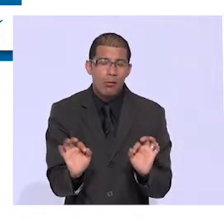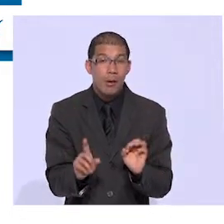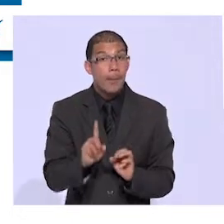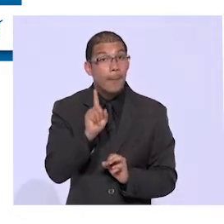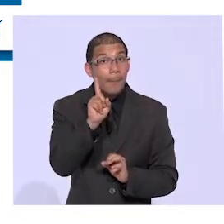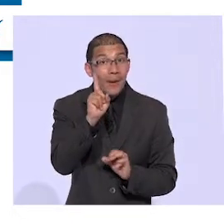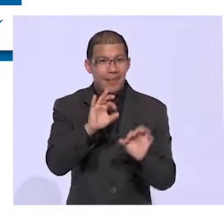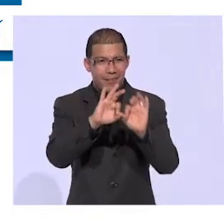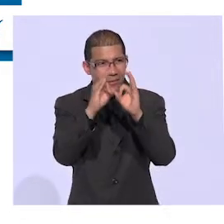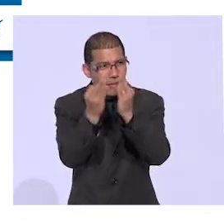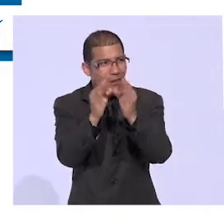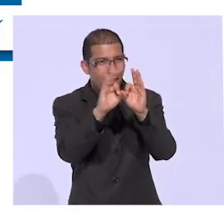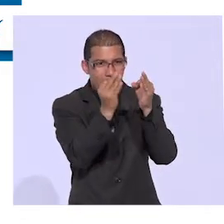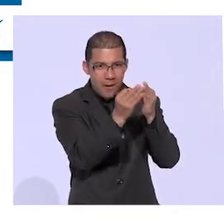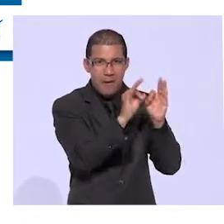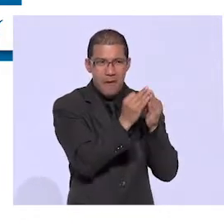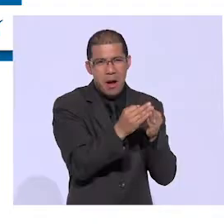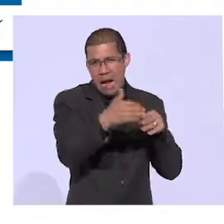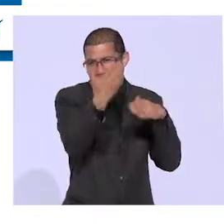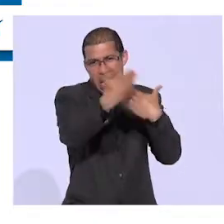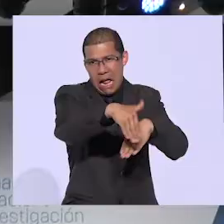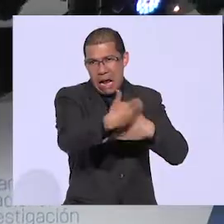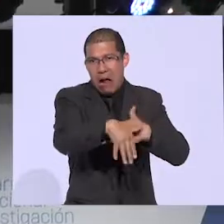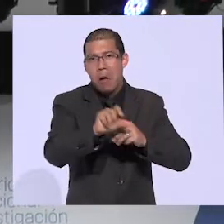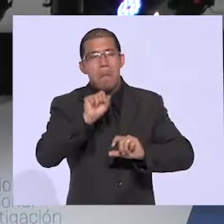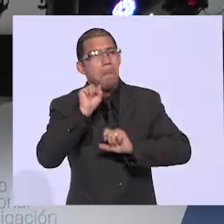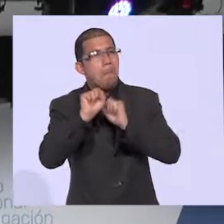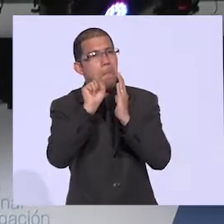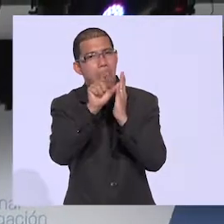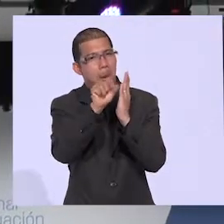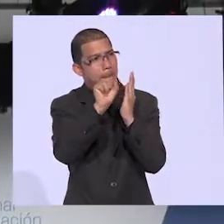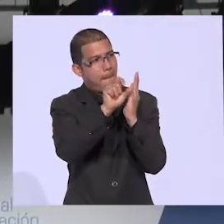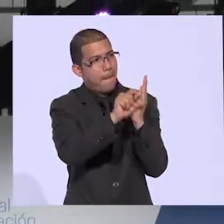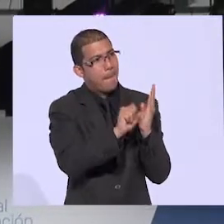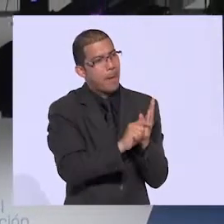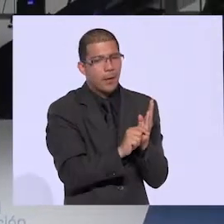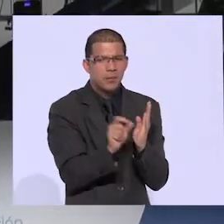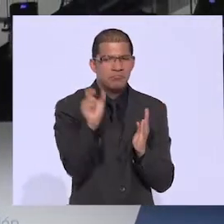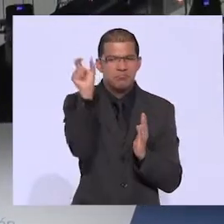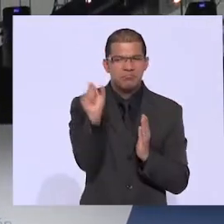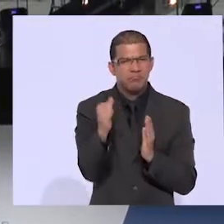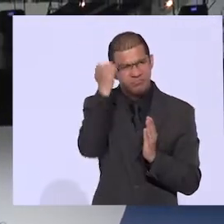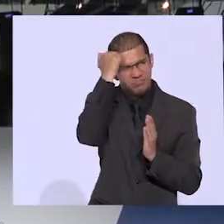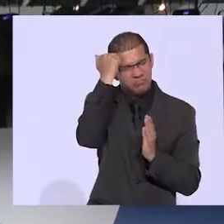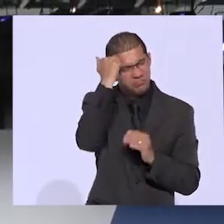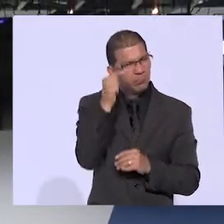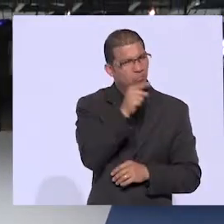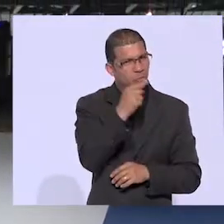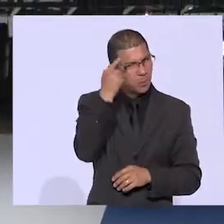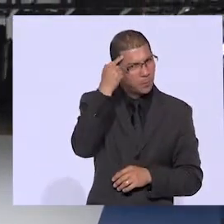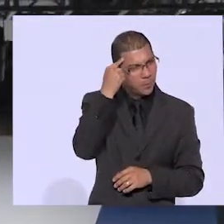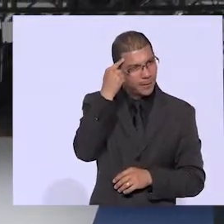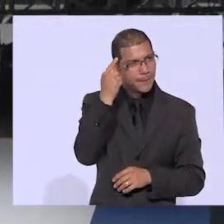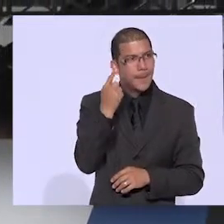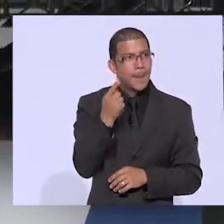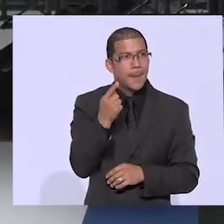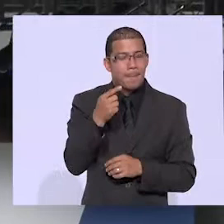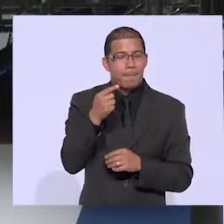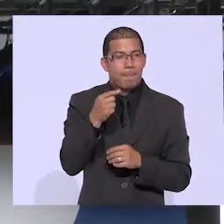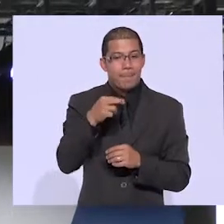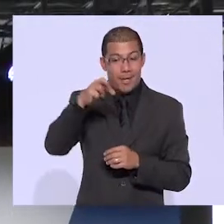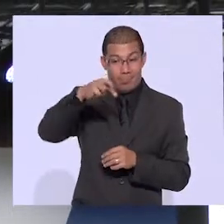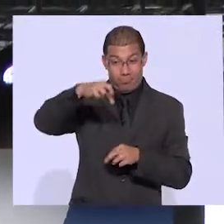las familias, cuando a la gente en la calle se le hace una encuesta y les dicen, según usted, ¿cuáles son las